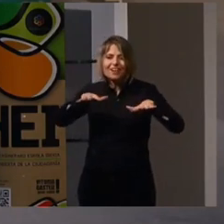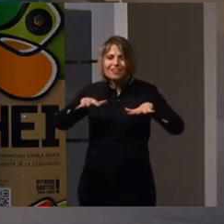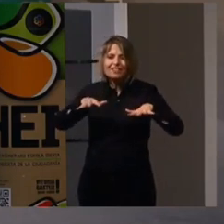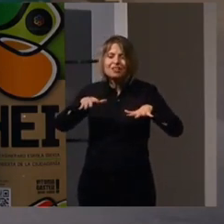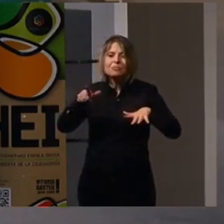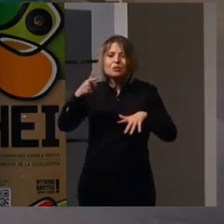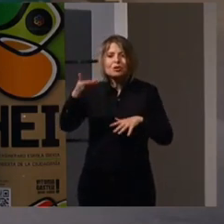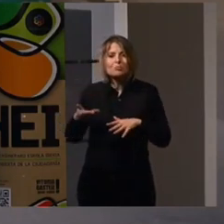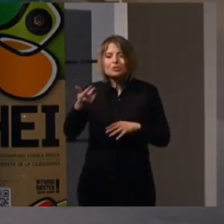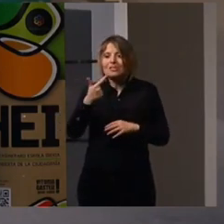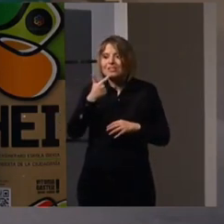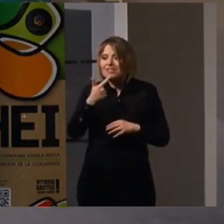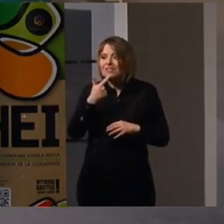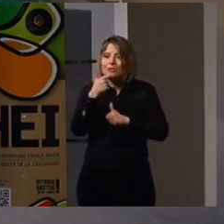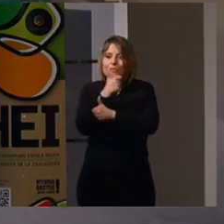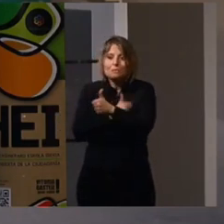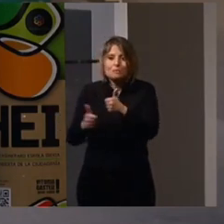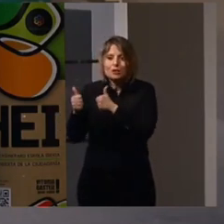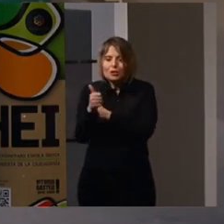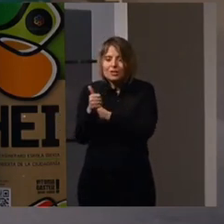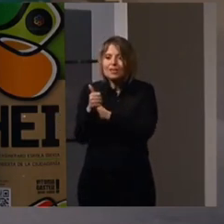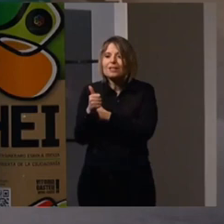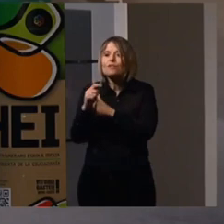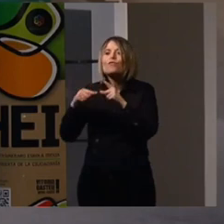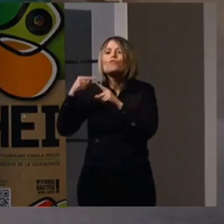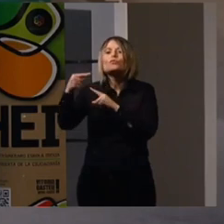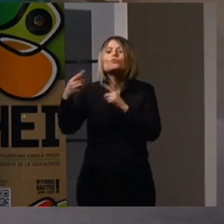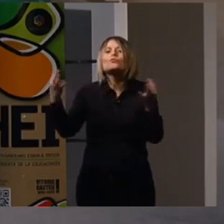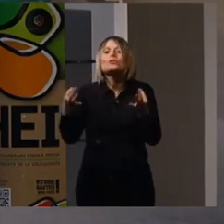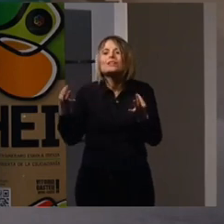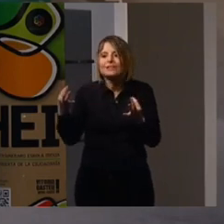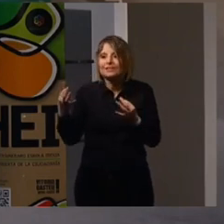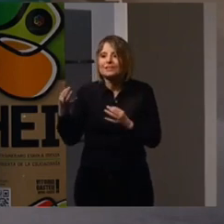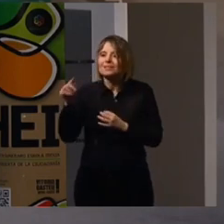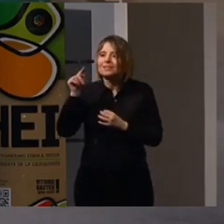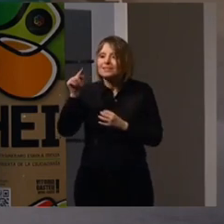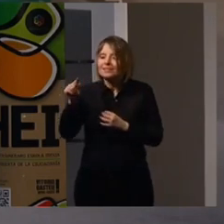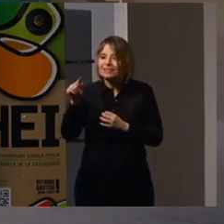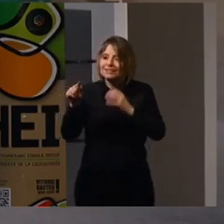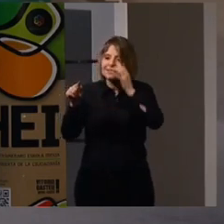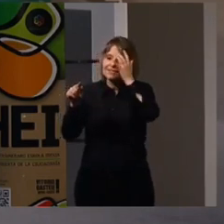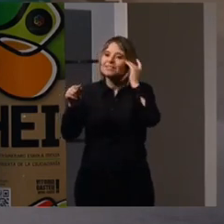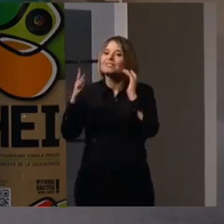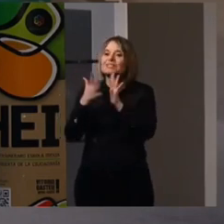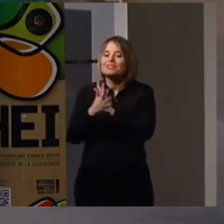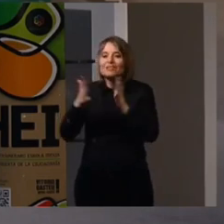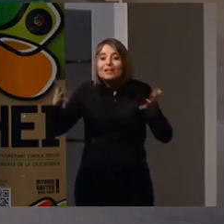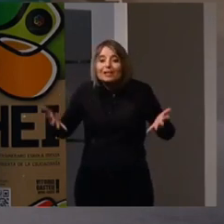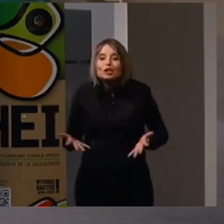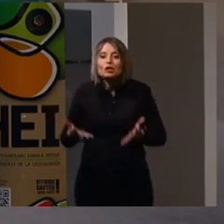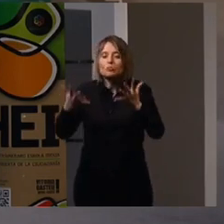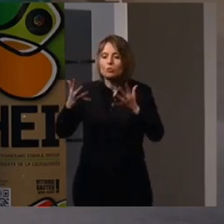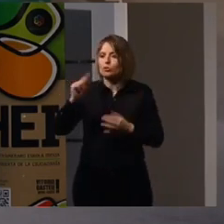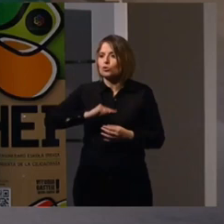importante en esto que decía de poner a circular las prioridades de qué queremos que venga después, precisamente la palanca para que